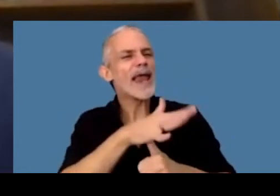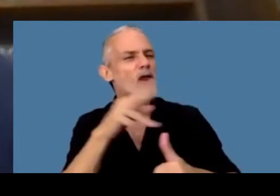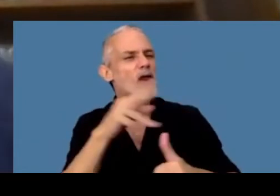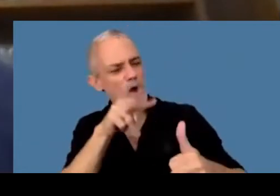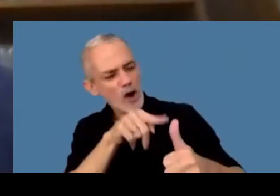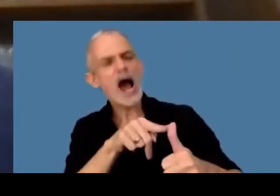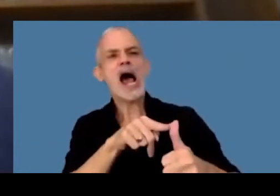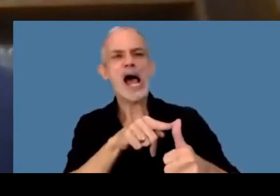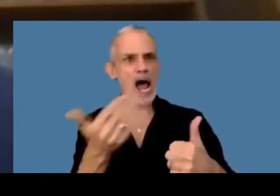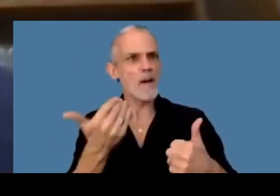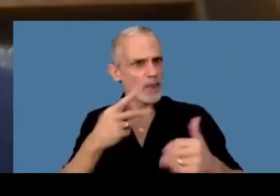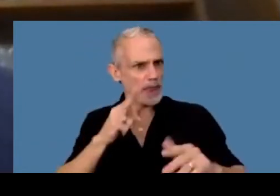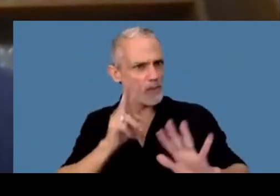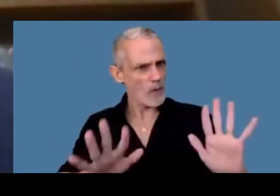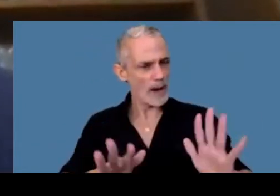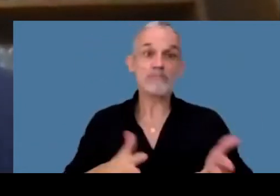Pero,